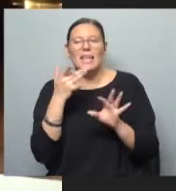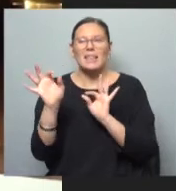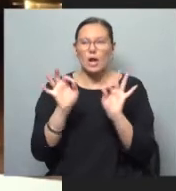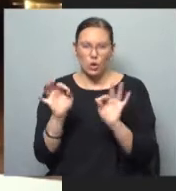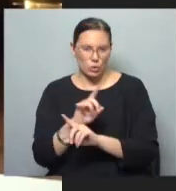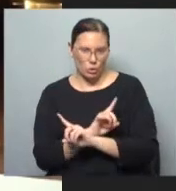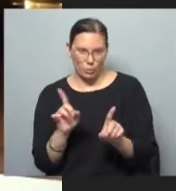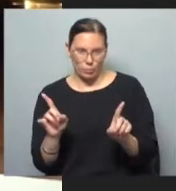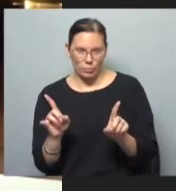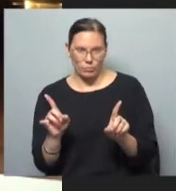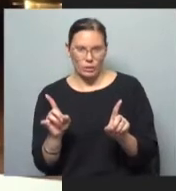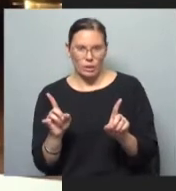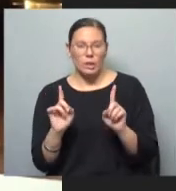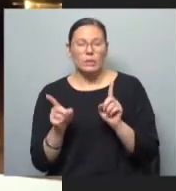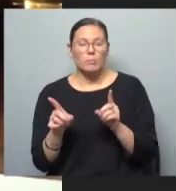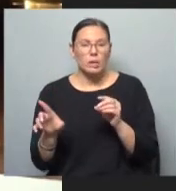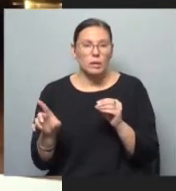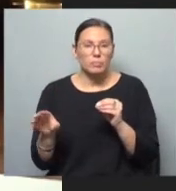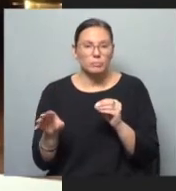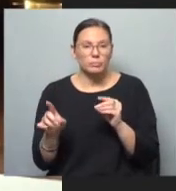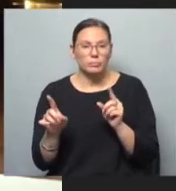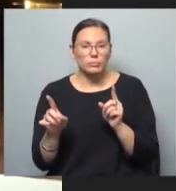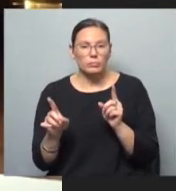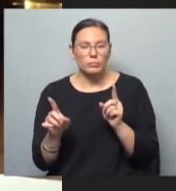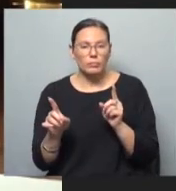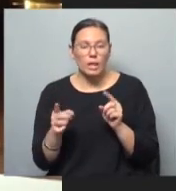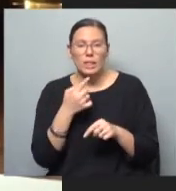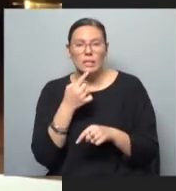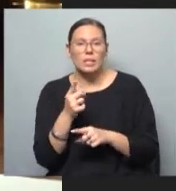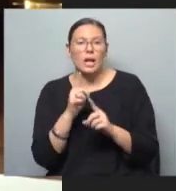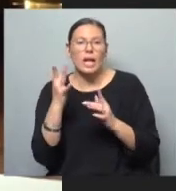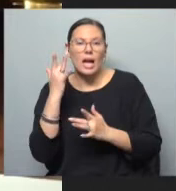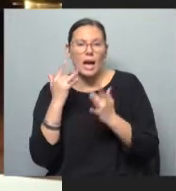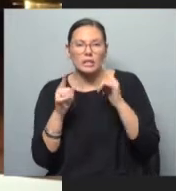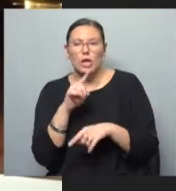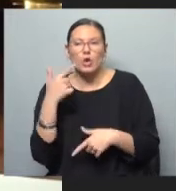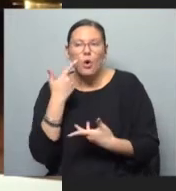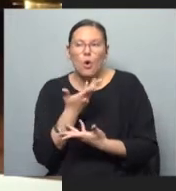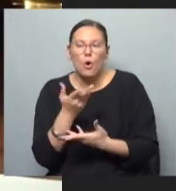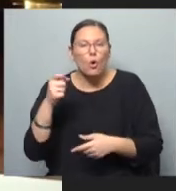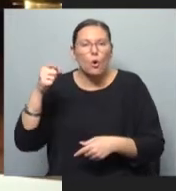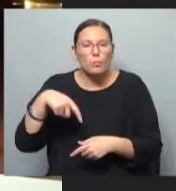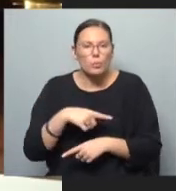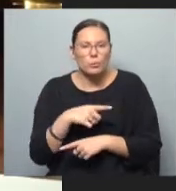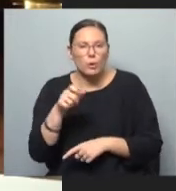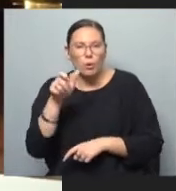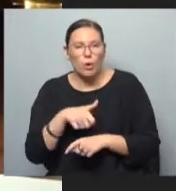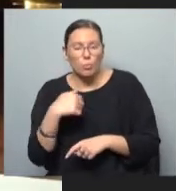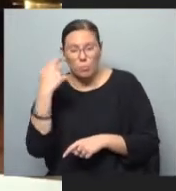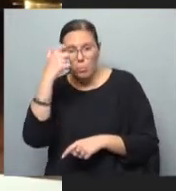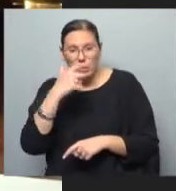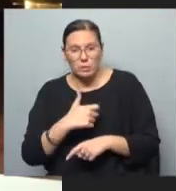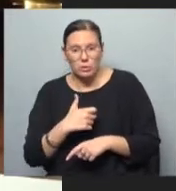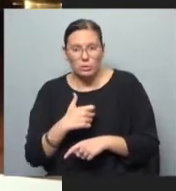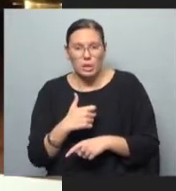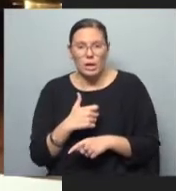¿no? Y hay que agregarle a esto que a veces puede ser un arte no evidente para ojos occidentales. Al